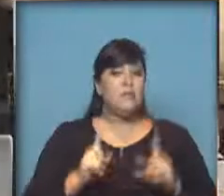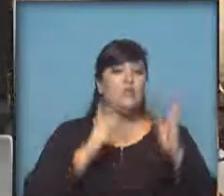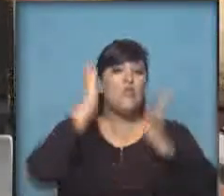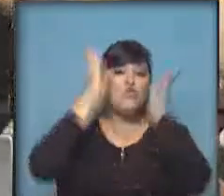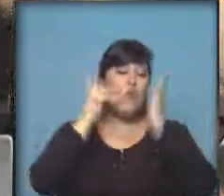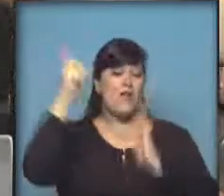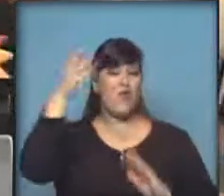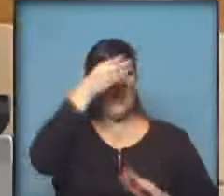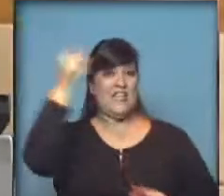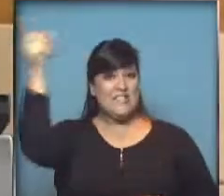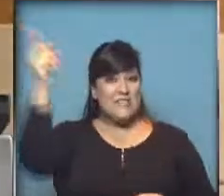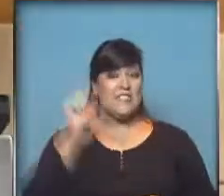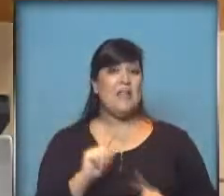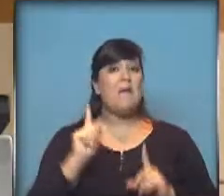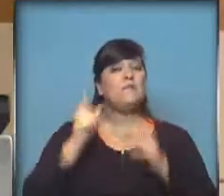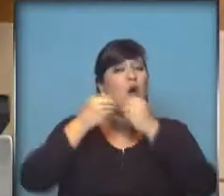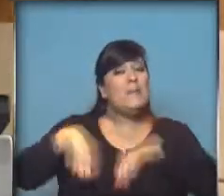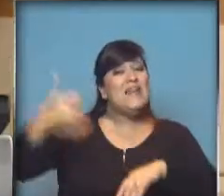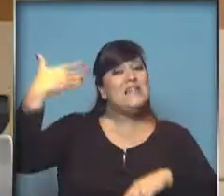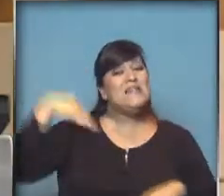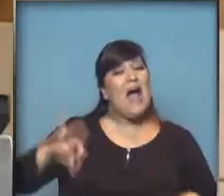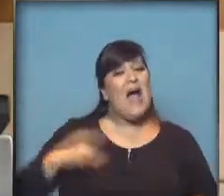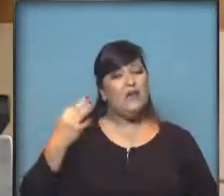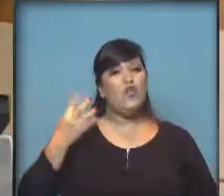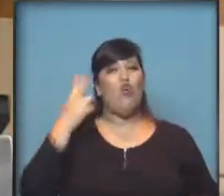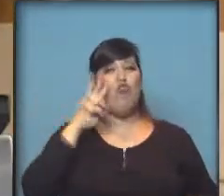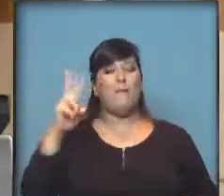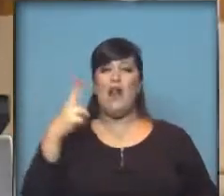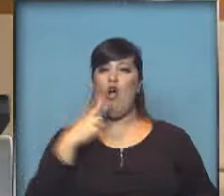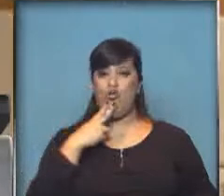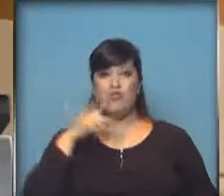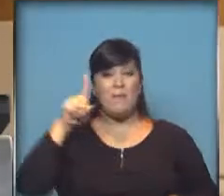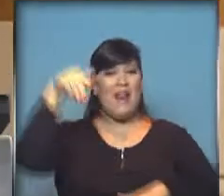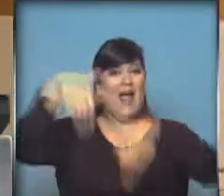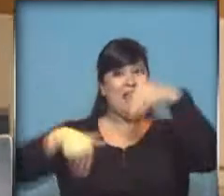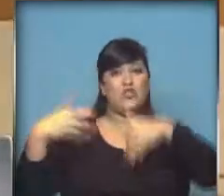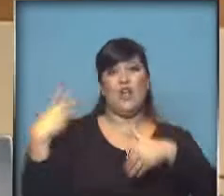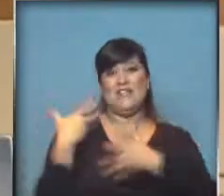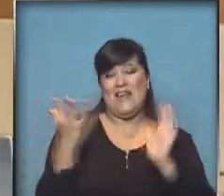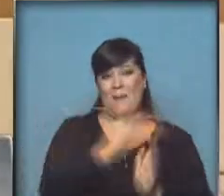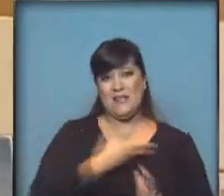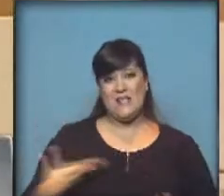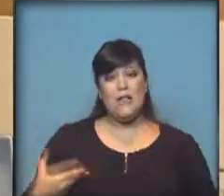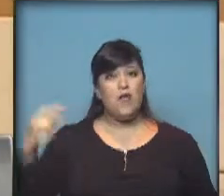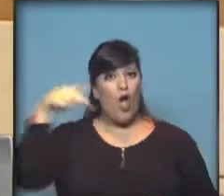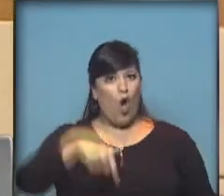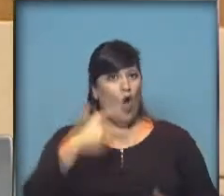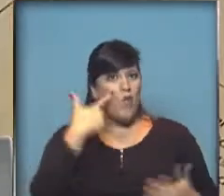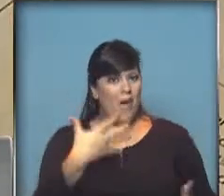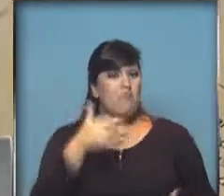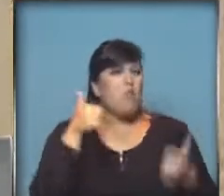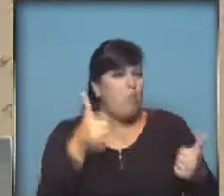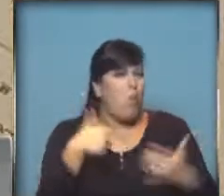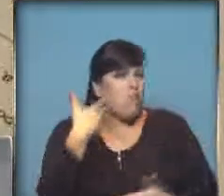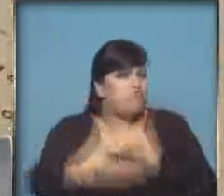la República que instrumentamos a partir del año 2011 para las elecciones generales. Hoy vemos con grado de satisfacción